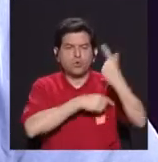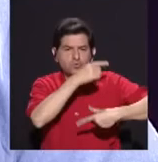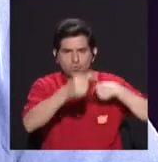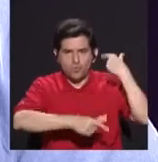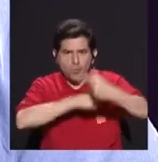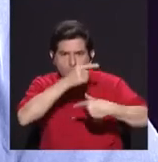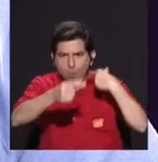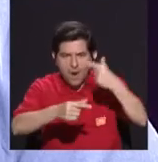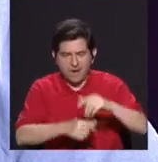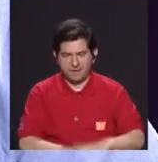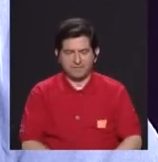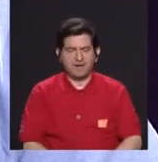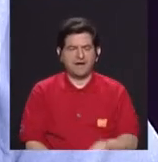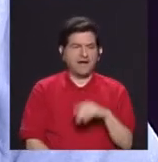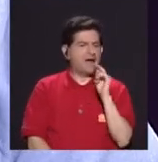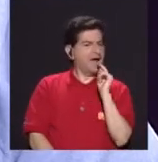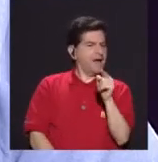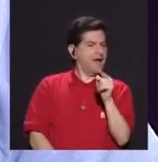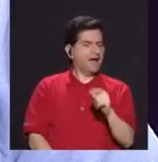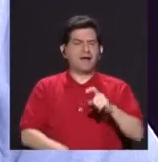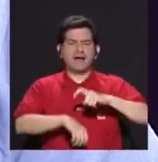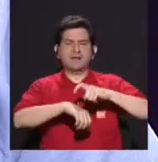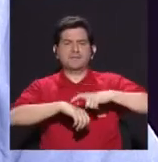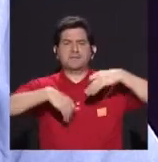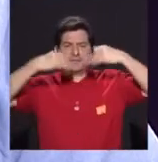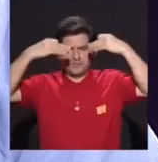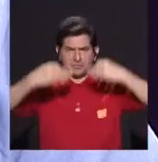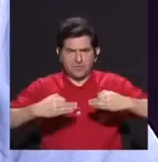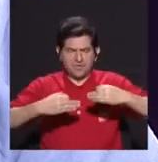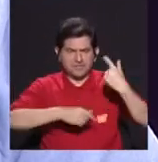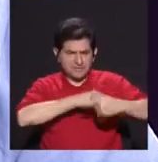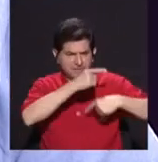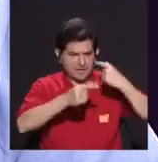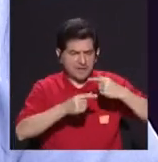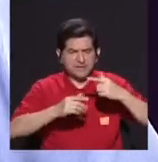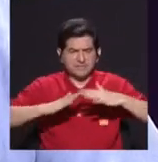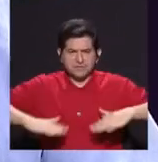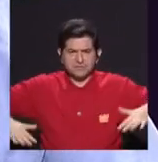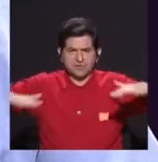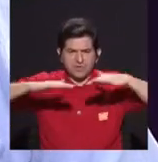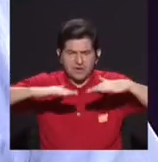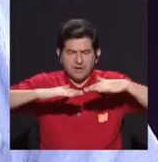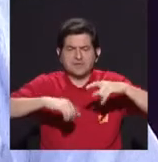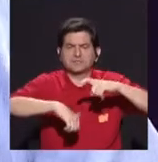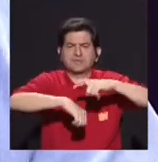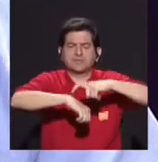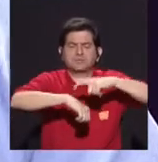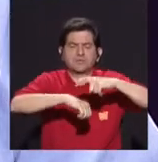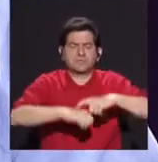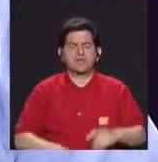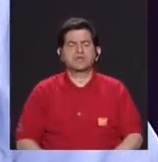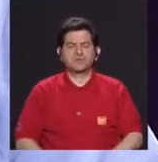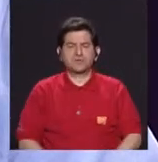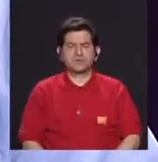cuando la generación que toma la decisión que está dentro del ámbito de la dirección formal sea llámese